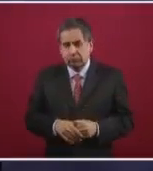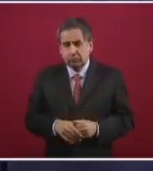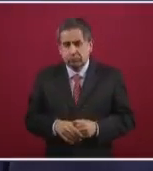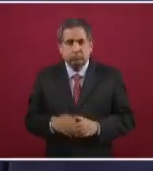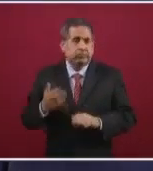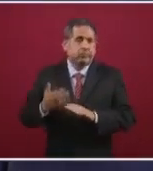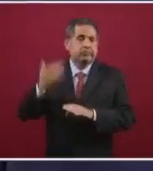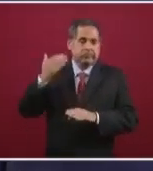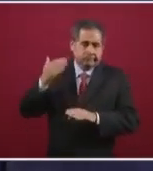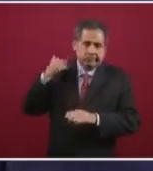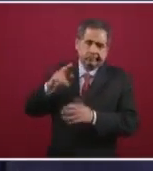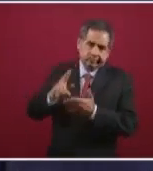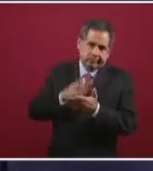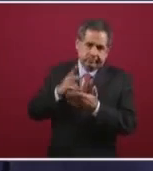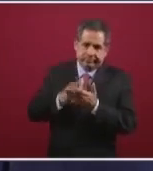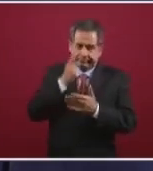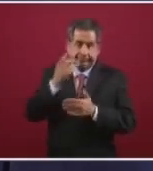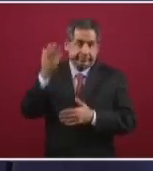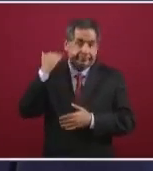Antes, repito,